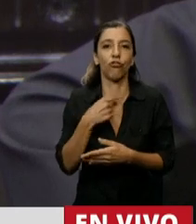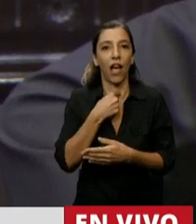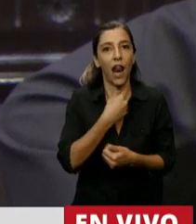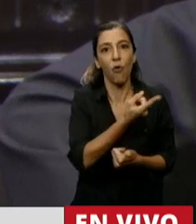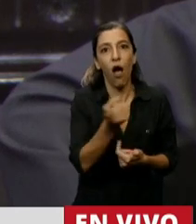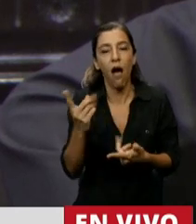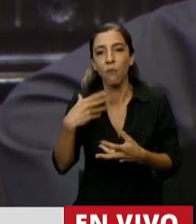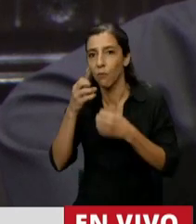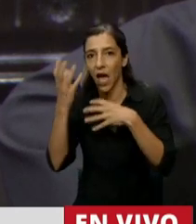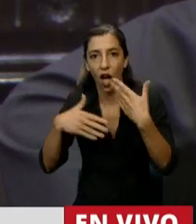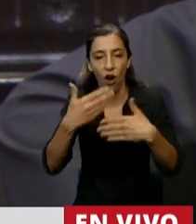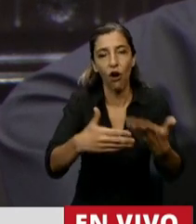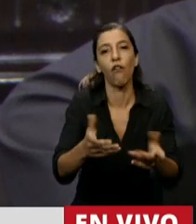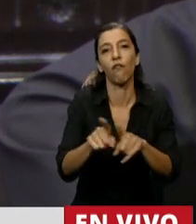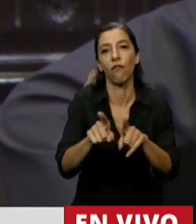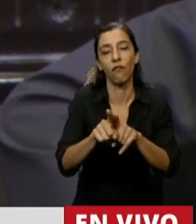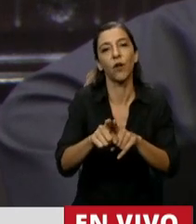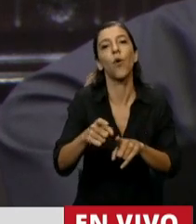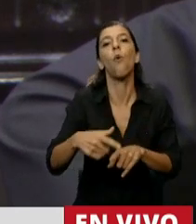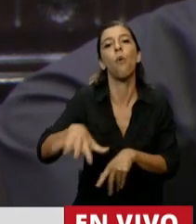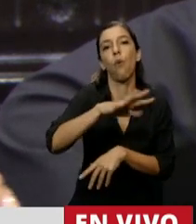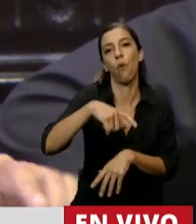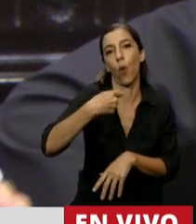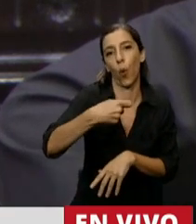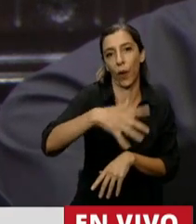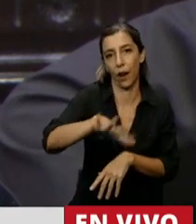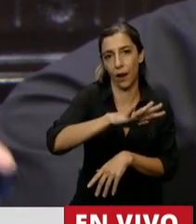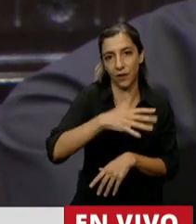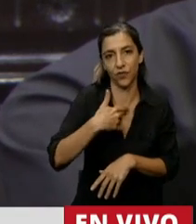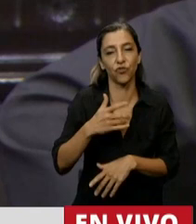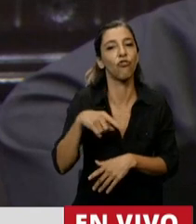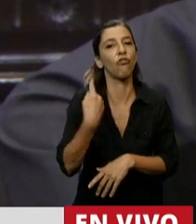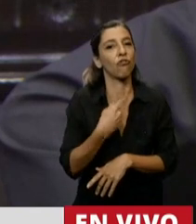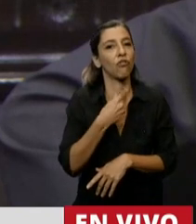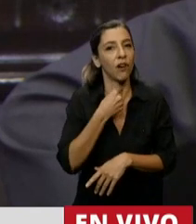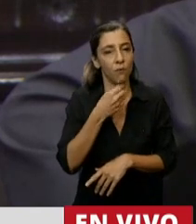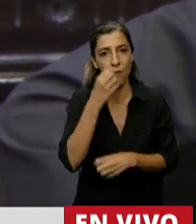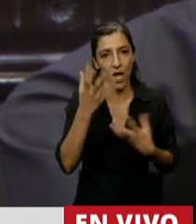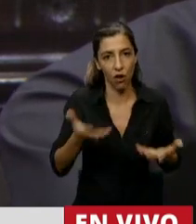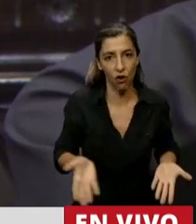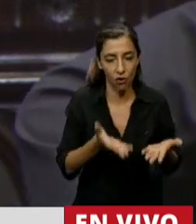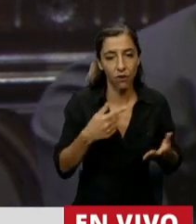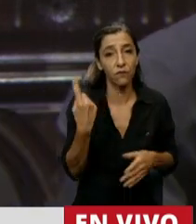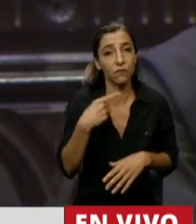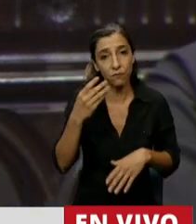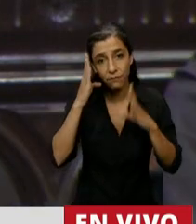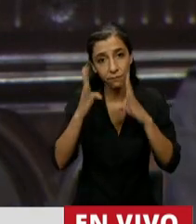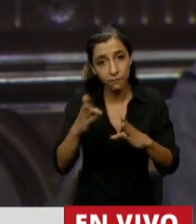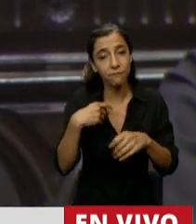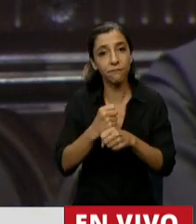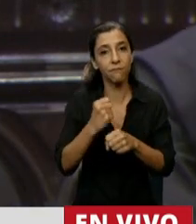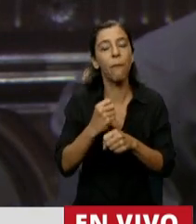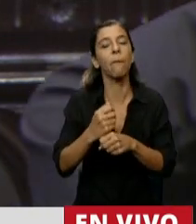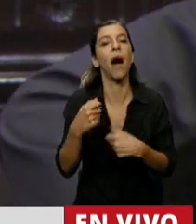el poder adquisitivo de nuestros jubilados y de nuestro sistema jubilatorio. En cumplimiento de ese compromiso es que aprobamos la